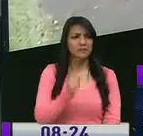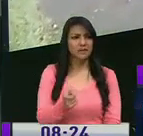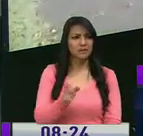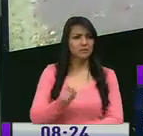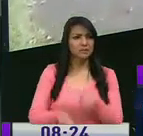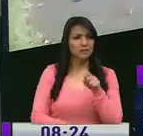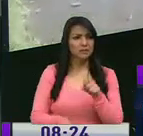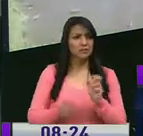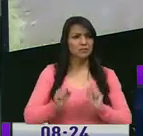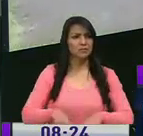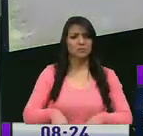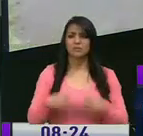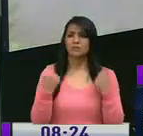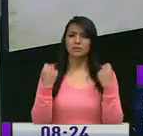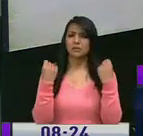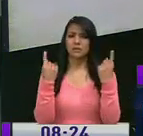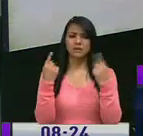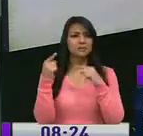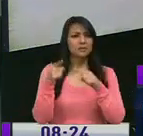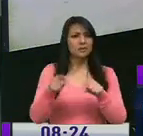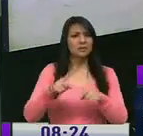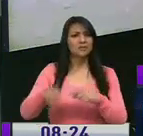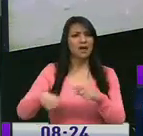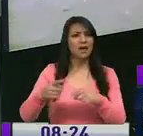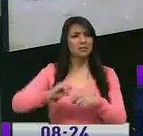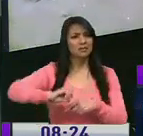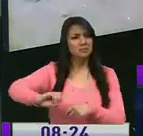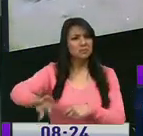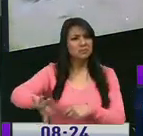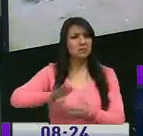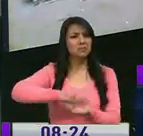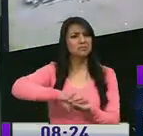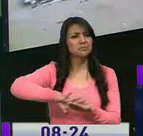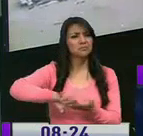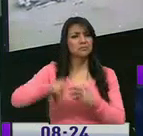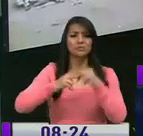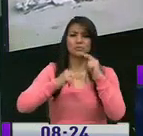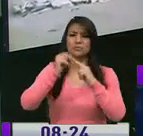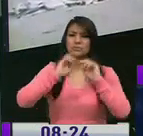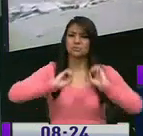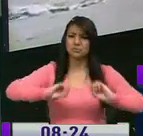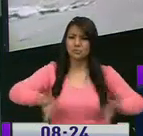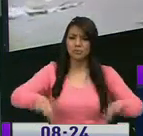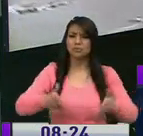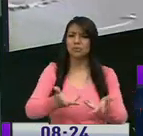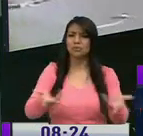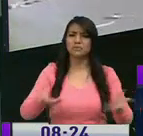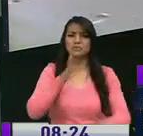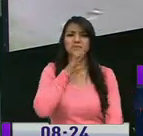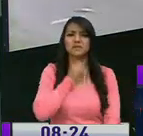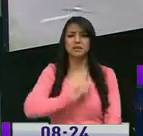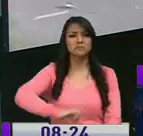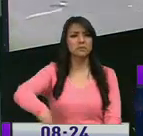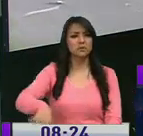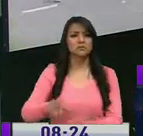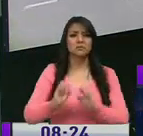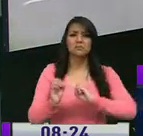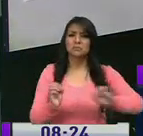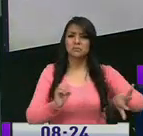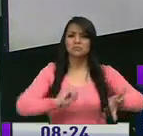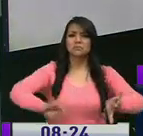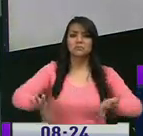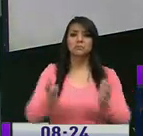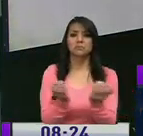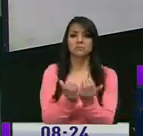Entonces, yo no sé, miren, hasta llantas, están botadas llantas, están botadas tereques. Yo no sé si esto es de